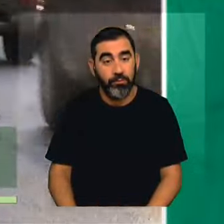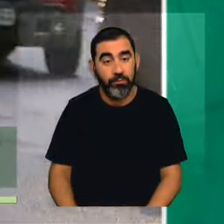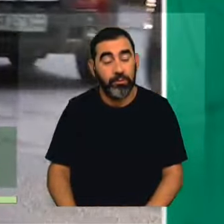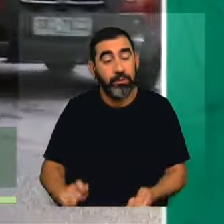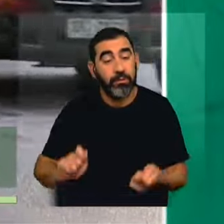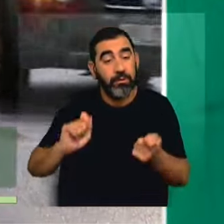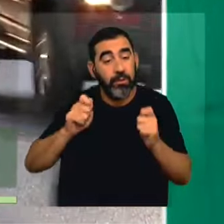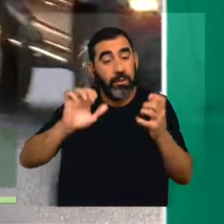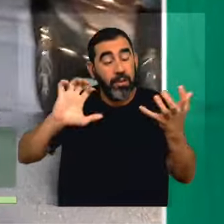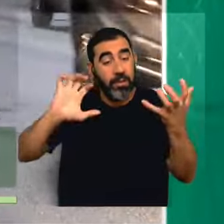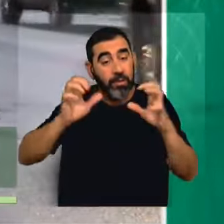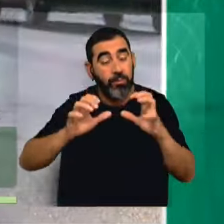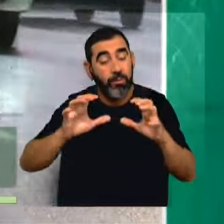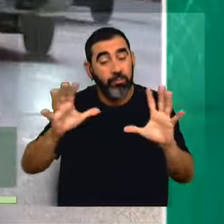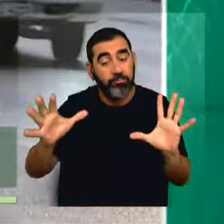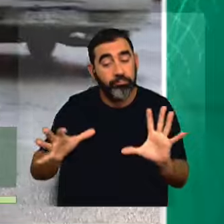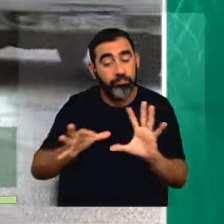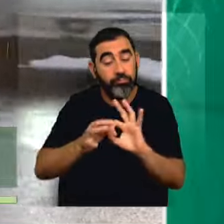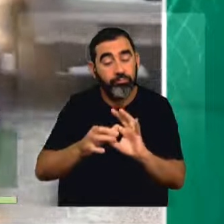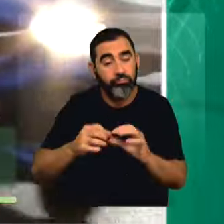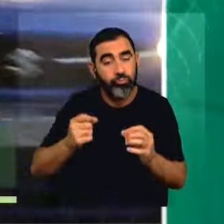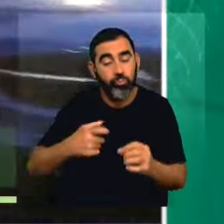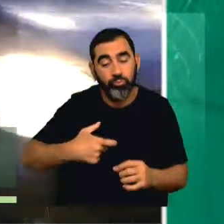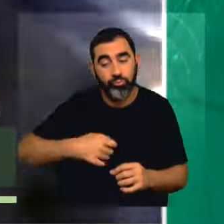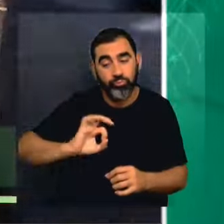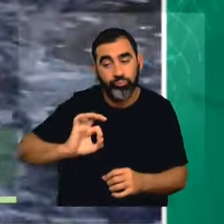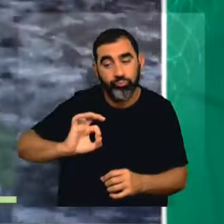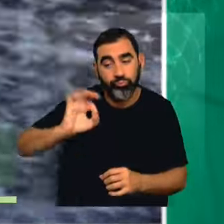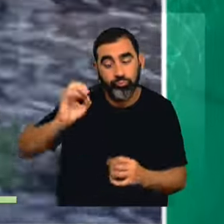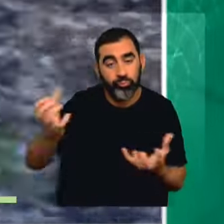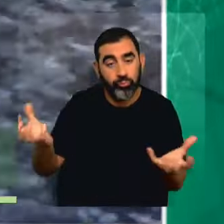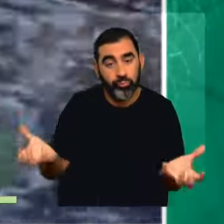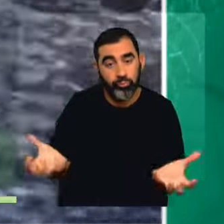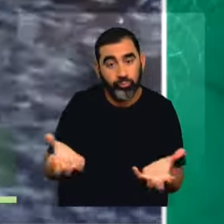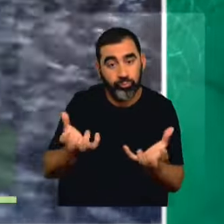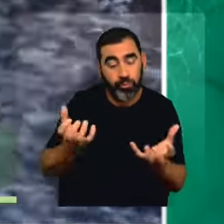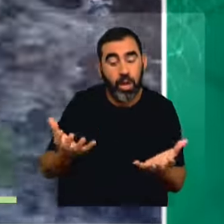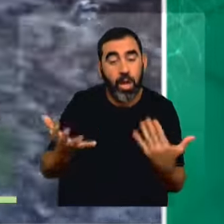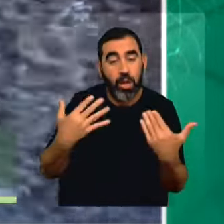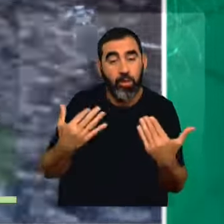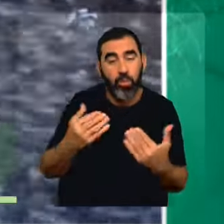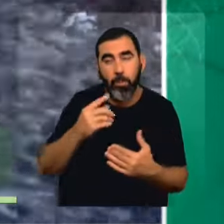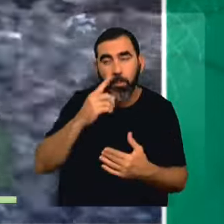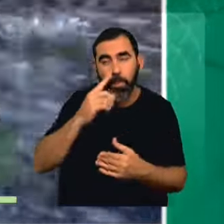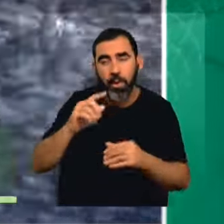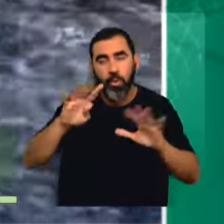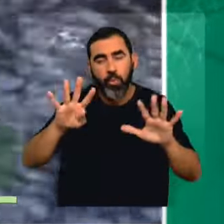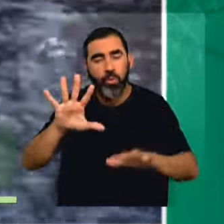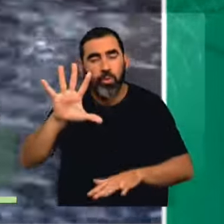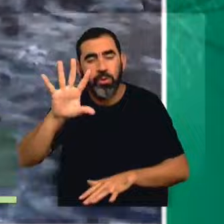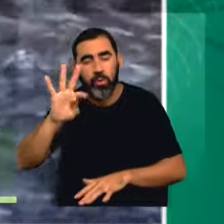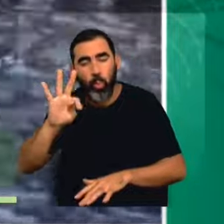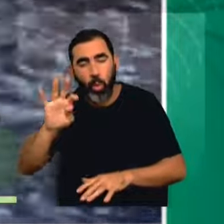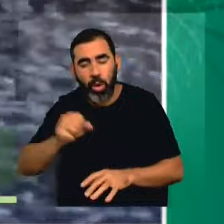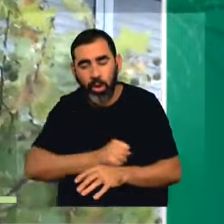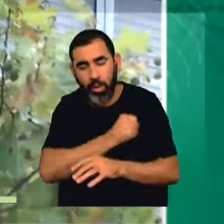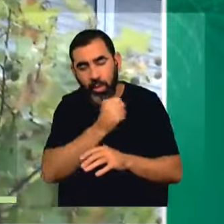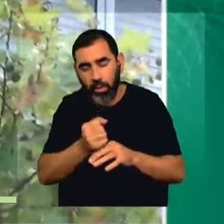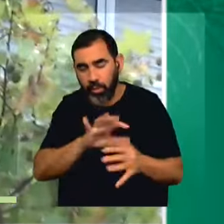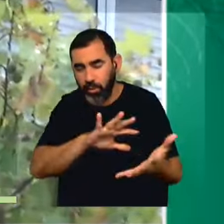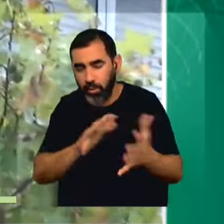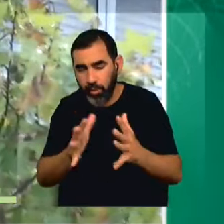tiene asociado a un aumento de temperatura Sí ya sabemos que desde 1950 a la fecha más o